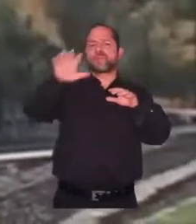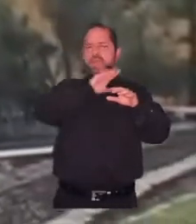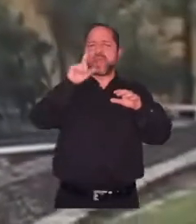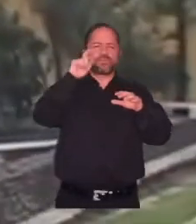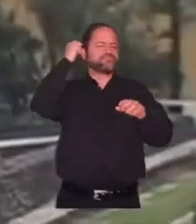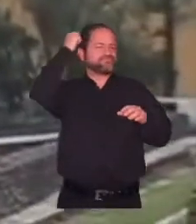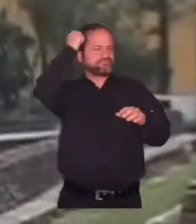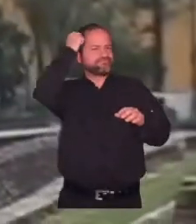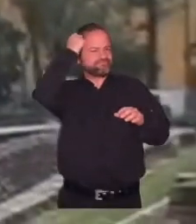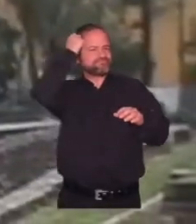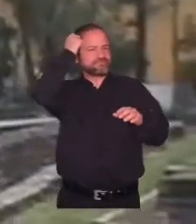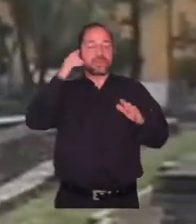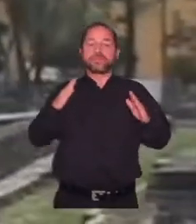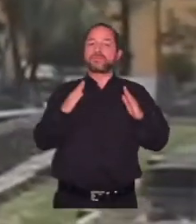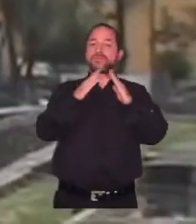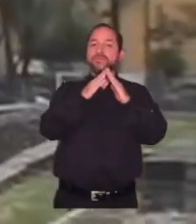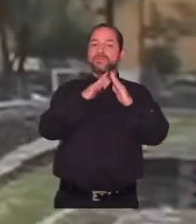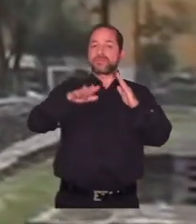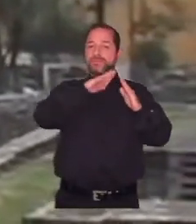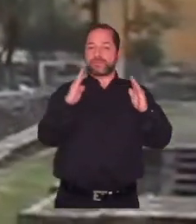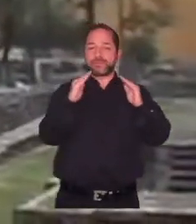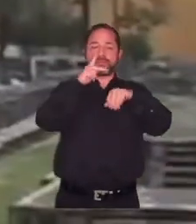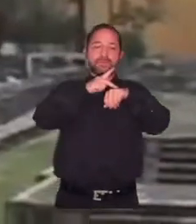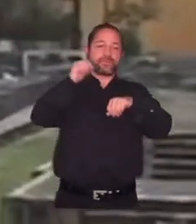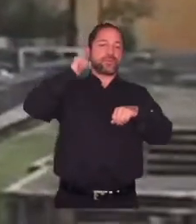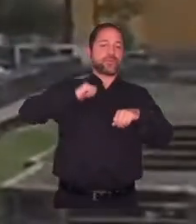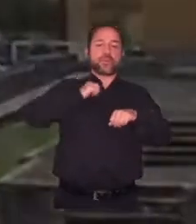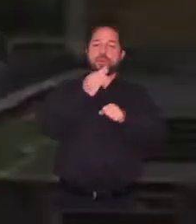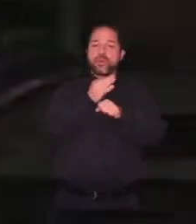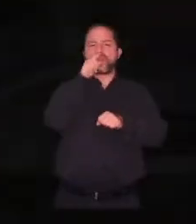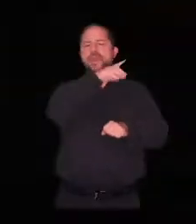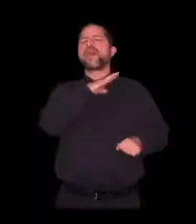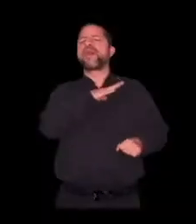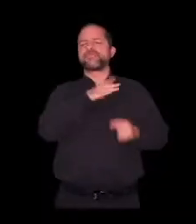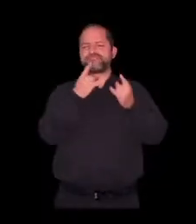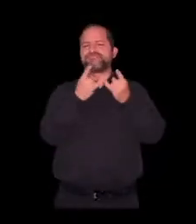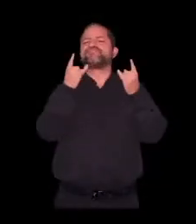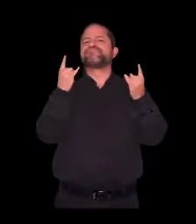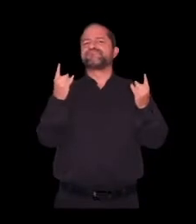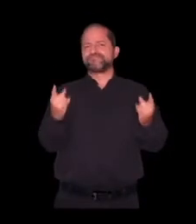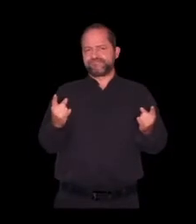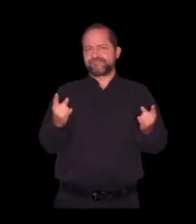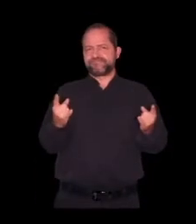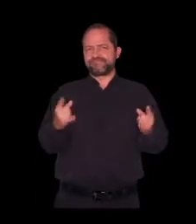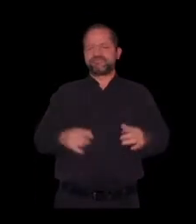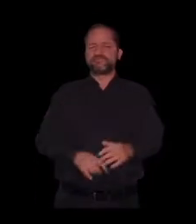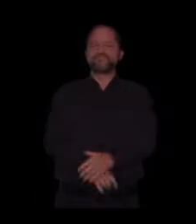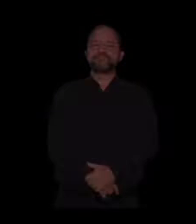la zona arqueológica de tlatelolco un lugar donde vives la historia